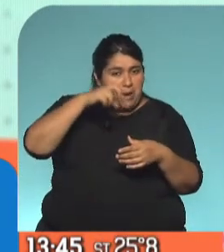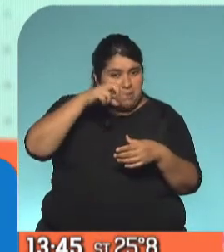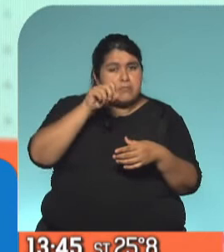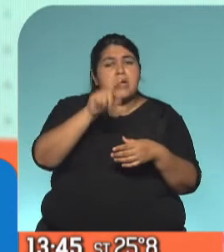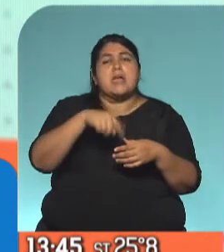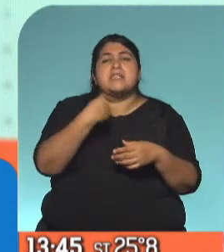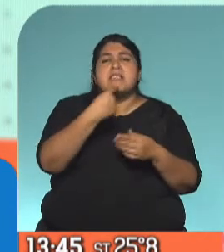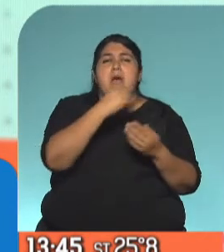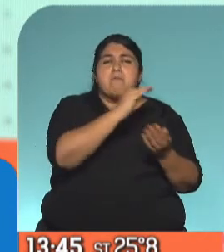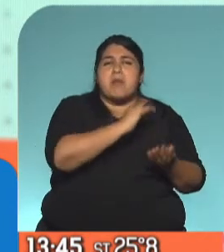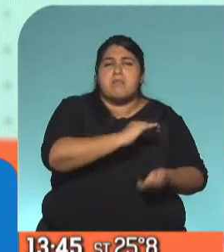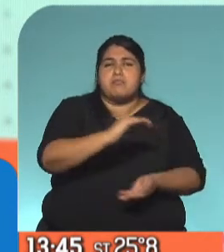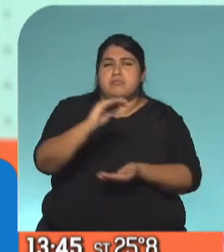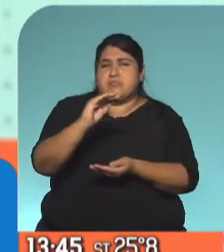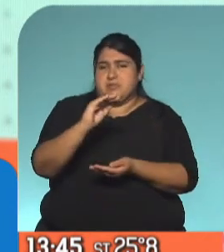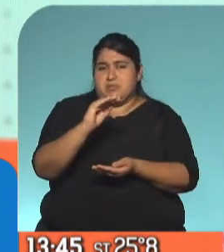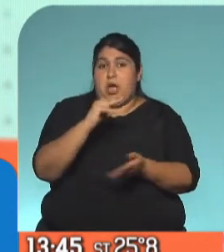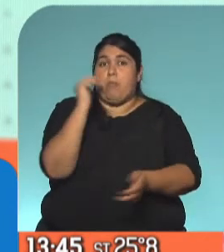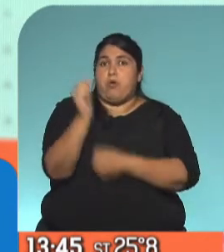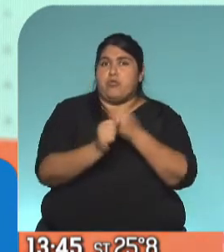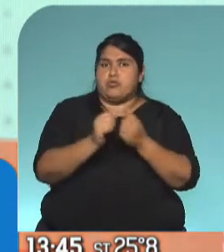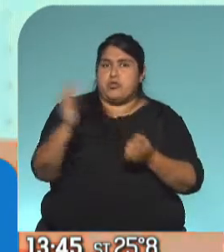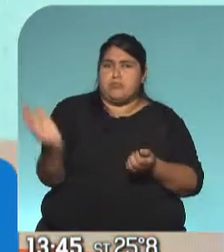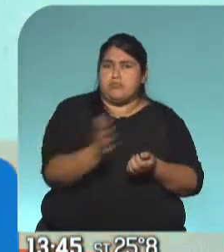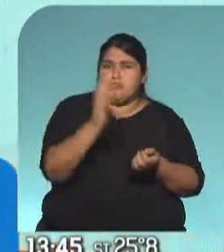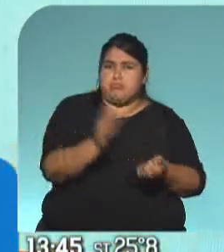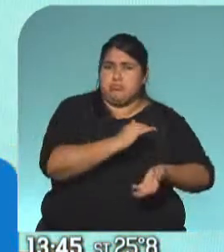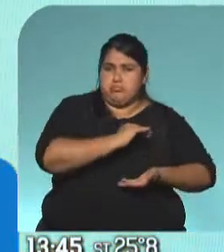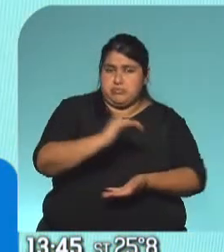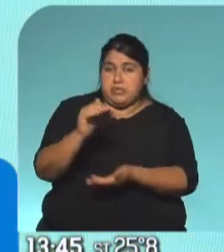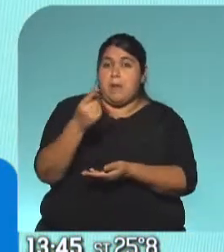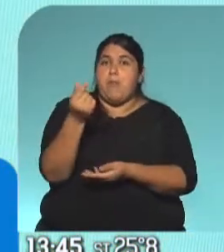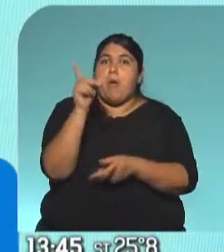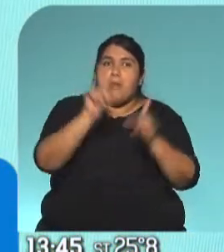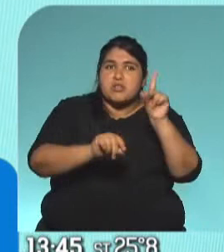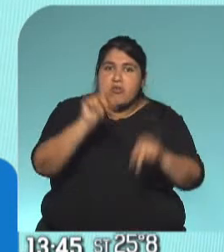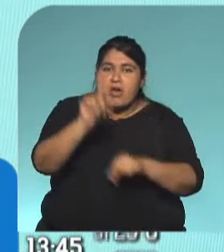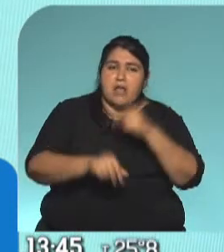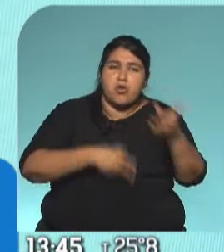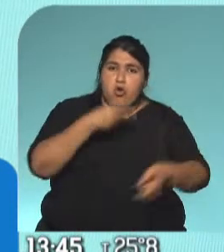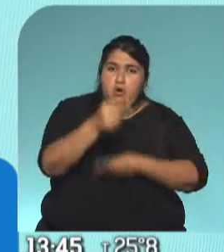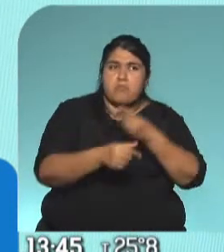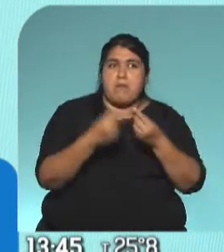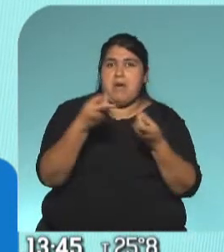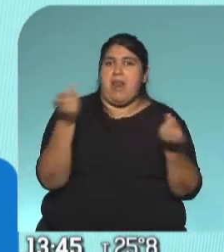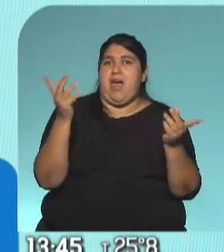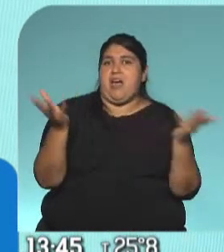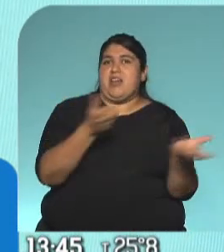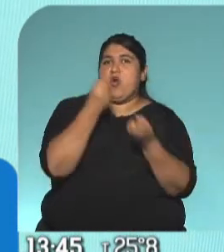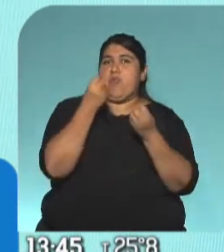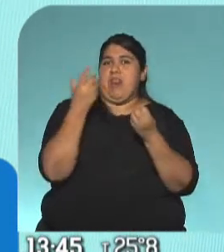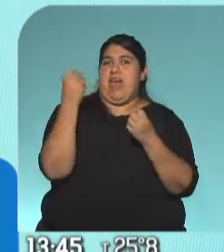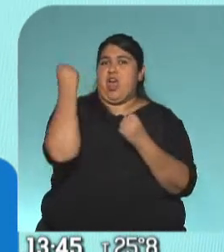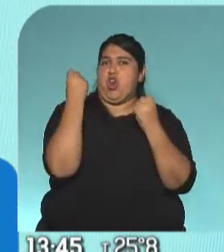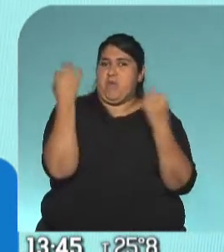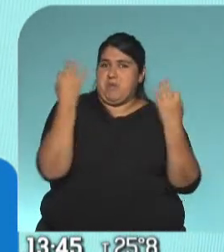barriles diarios. Sube la producción. La producción porque quieren aprovechar este buen precio para recuperarse económicamente. Lo que están